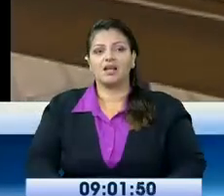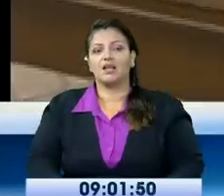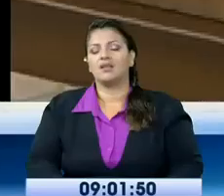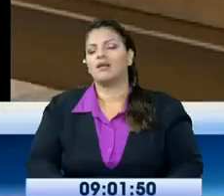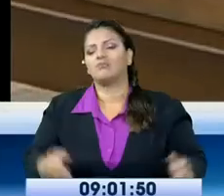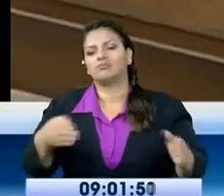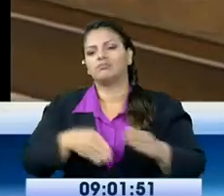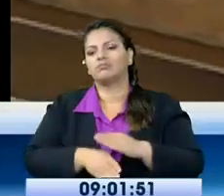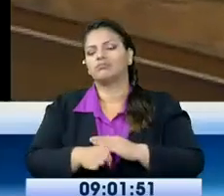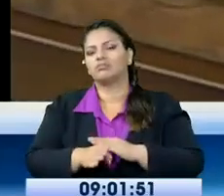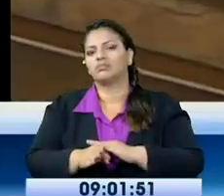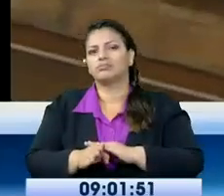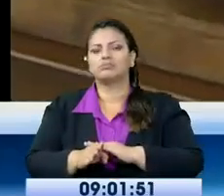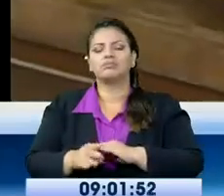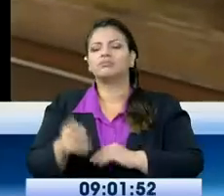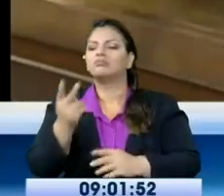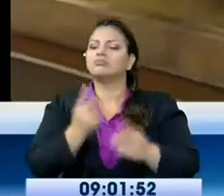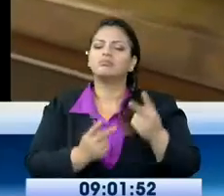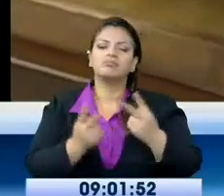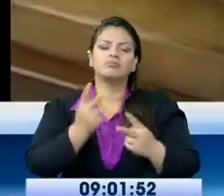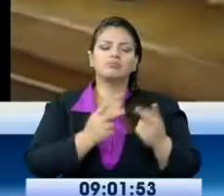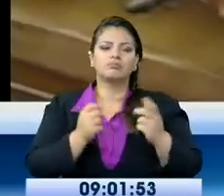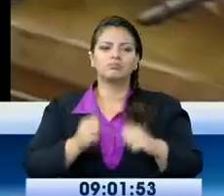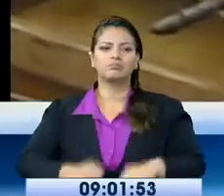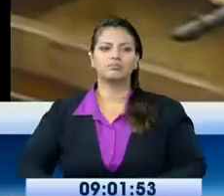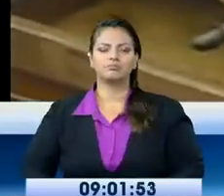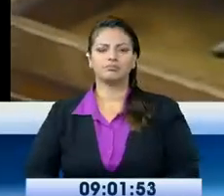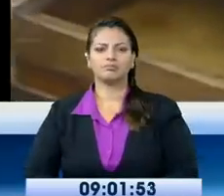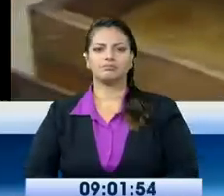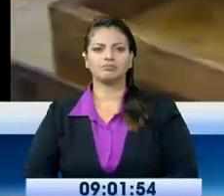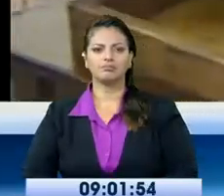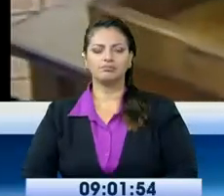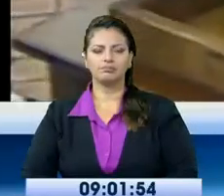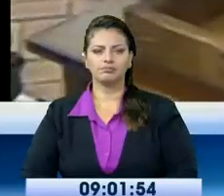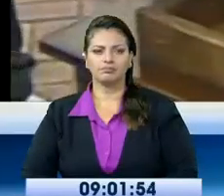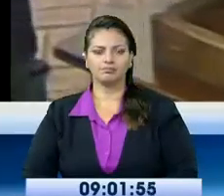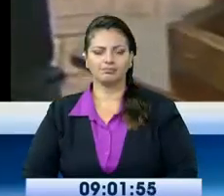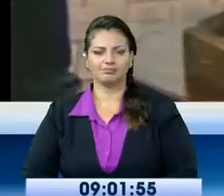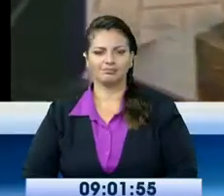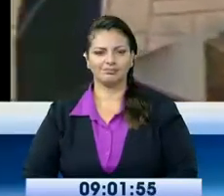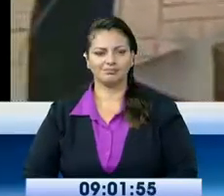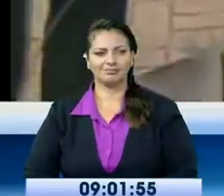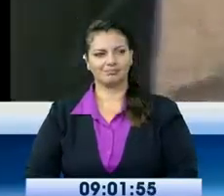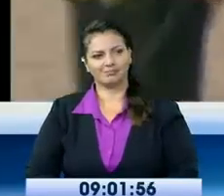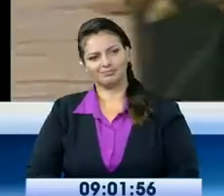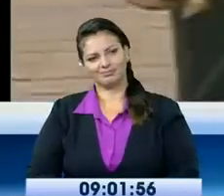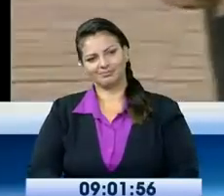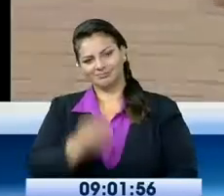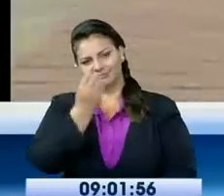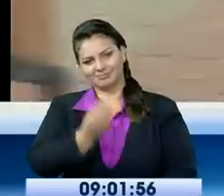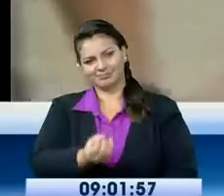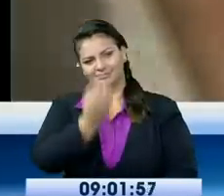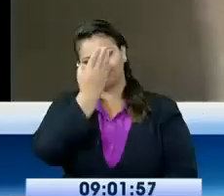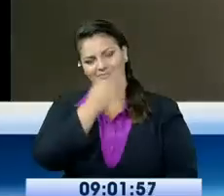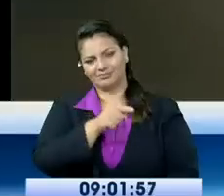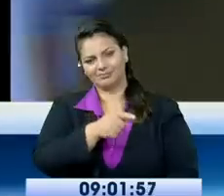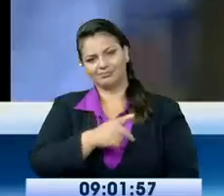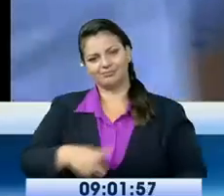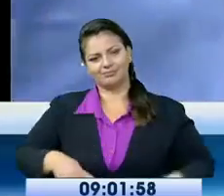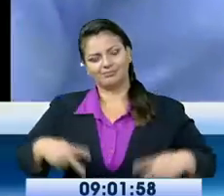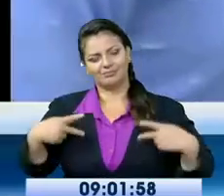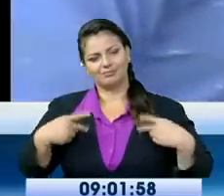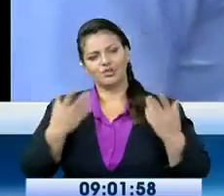tengo a una de las personas que parece que es del restaurante. Señor, buenos días. ¿De dónde viene usted? De Cuenca, de la parroquia de San